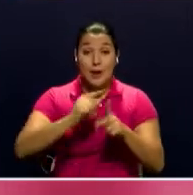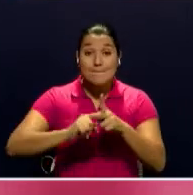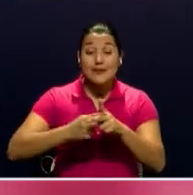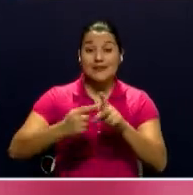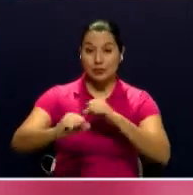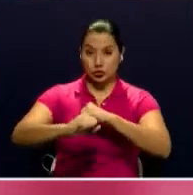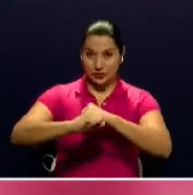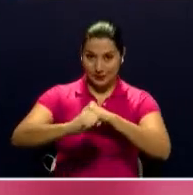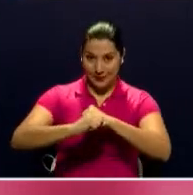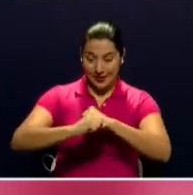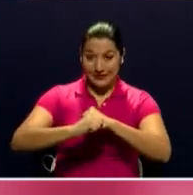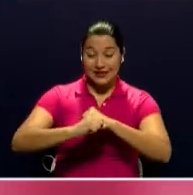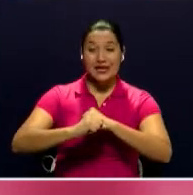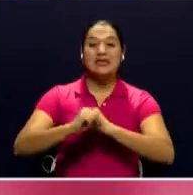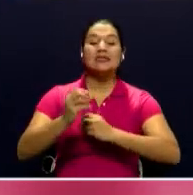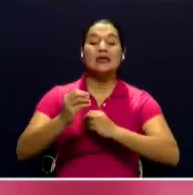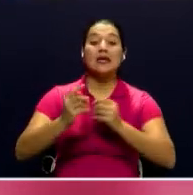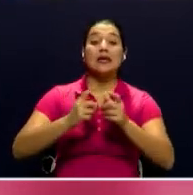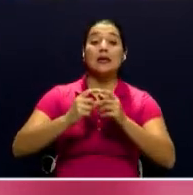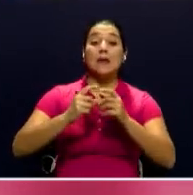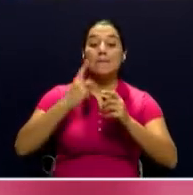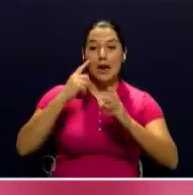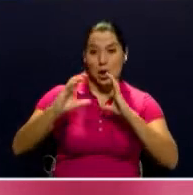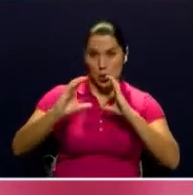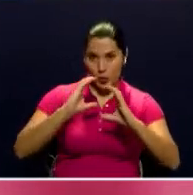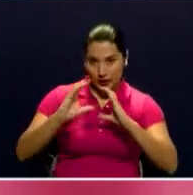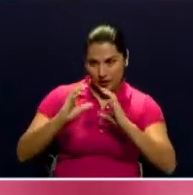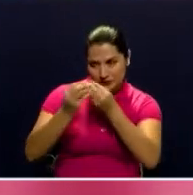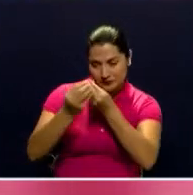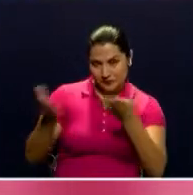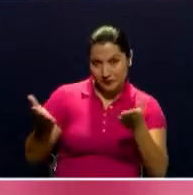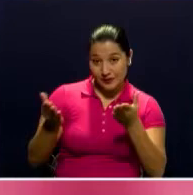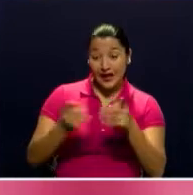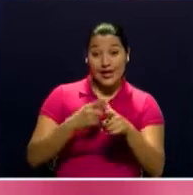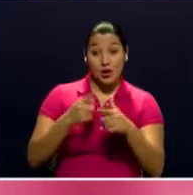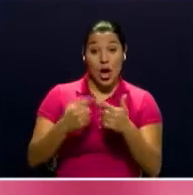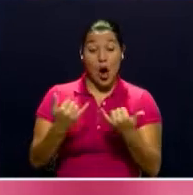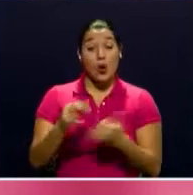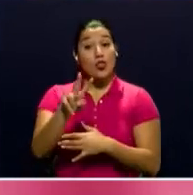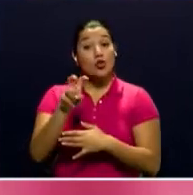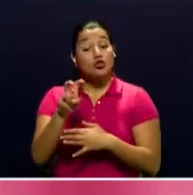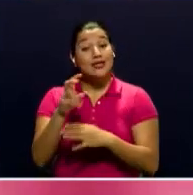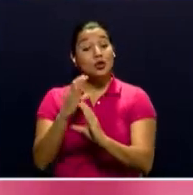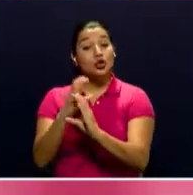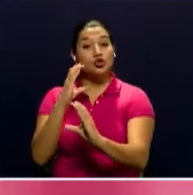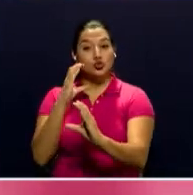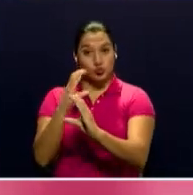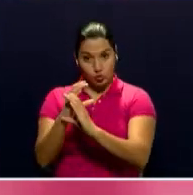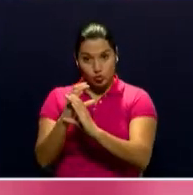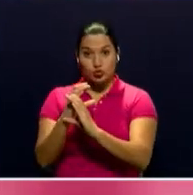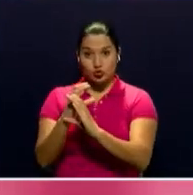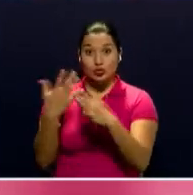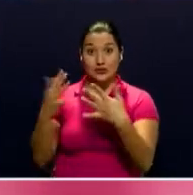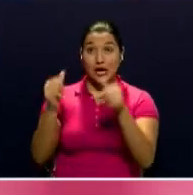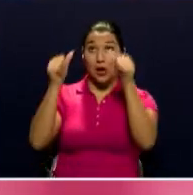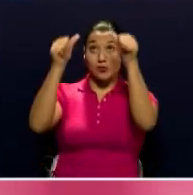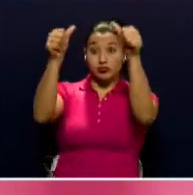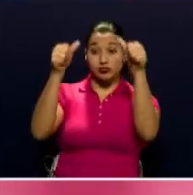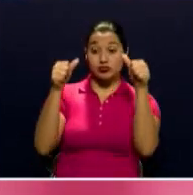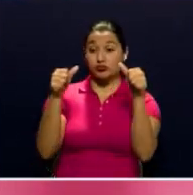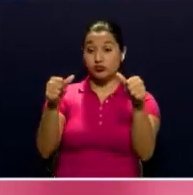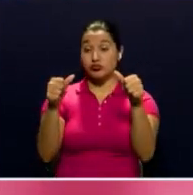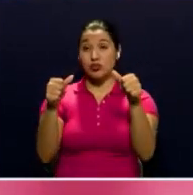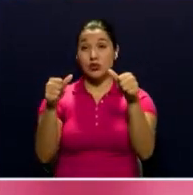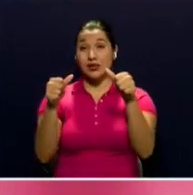de comunicación poniendo a disposición de las autoridades 200 unidades de autobús que están debidamente